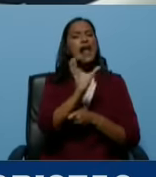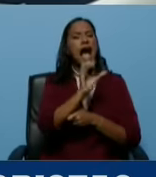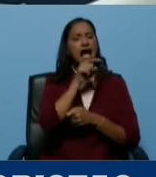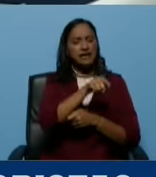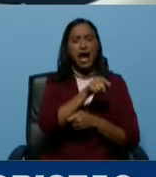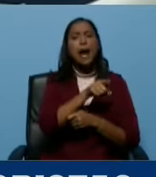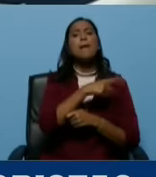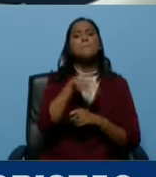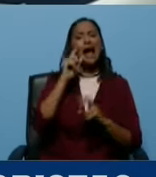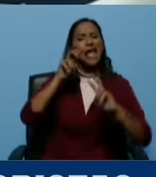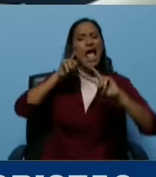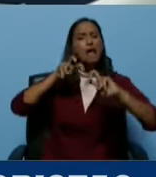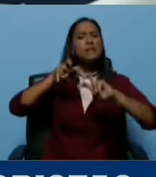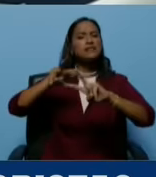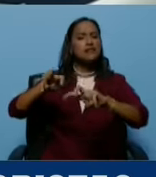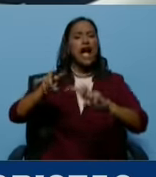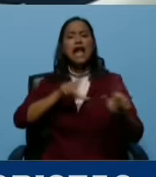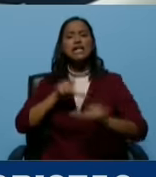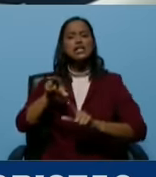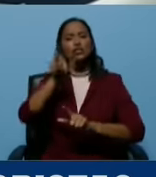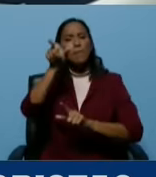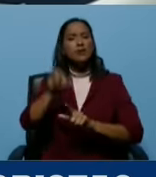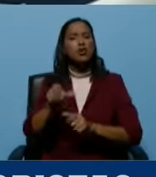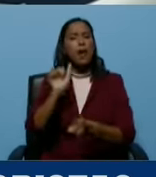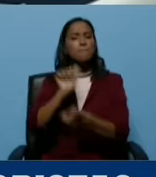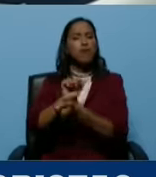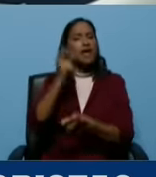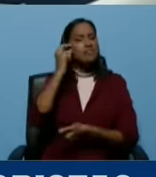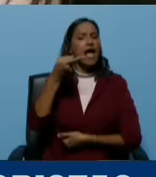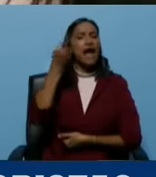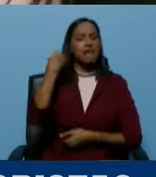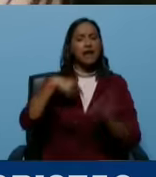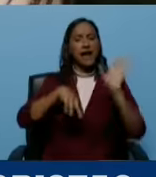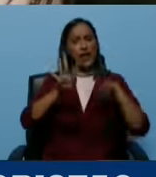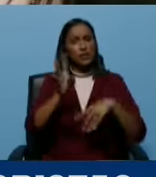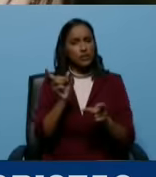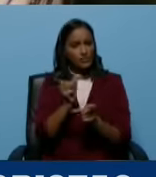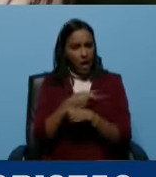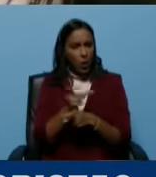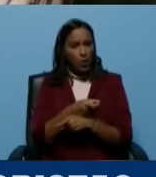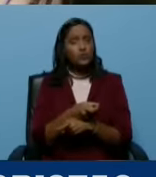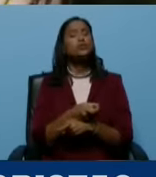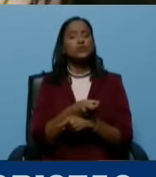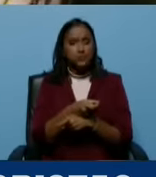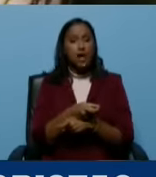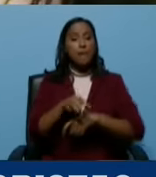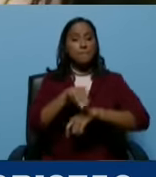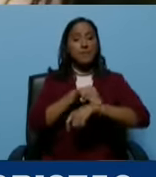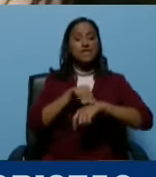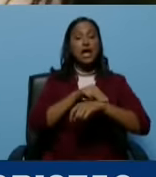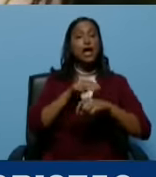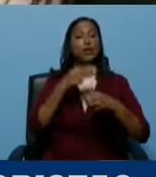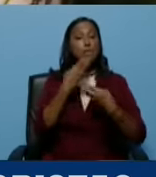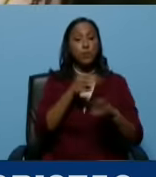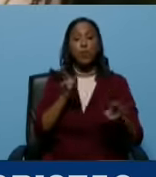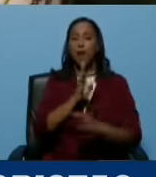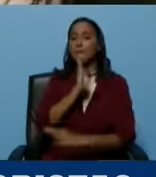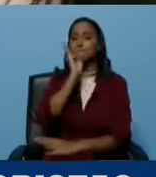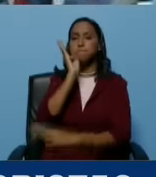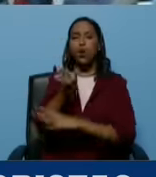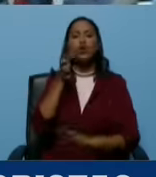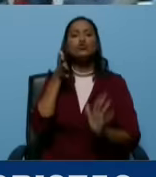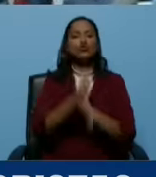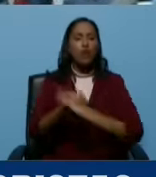fue presentada ante los tribunales respectivos el día de ayer, 14 de agosto, y el Ministerio Público le imputó los delitos de